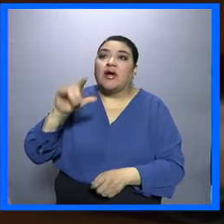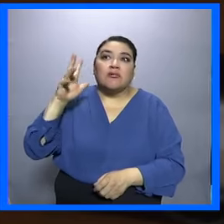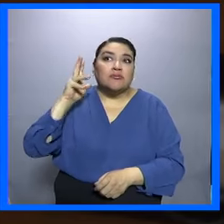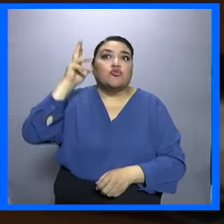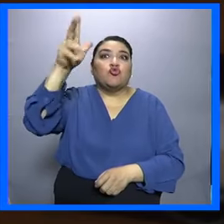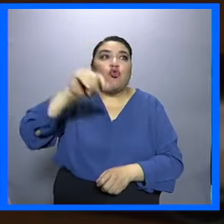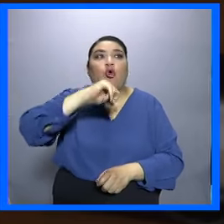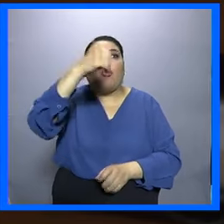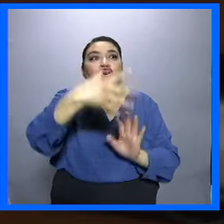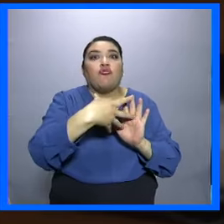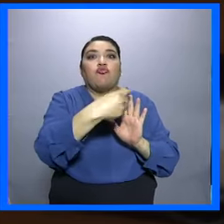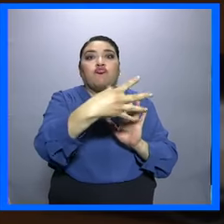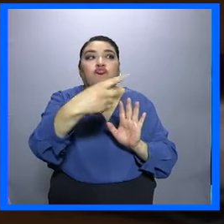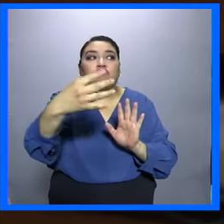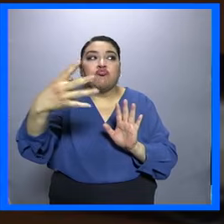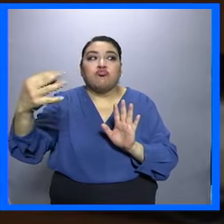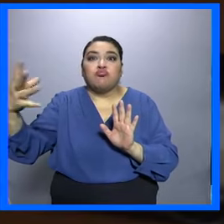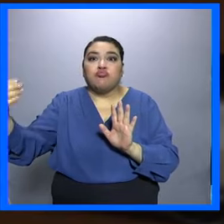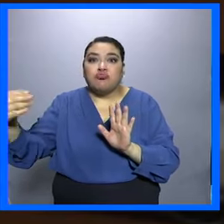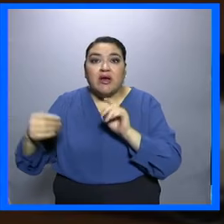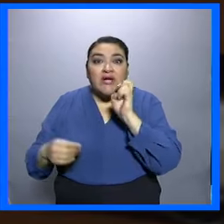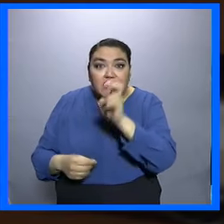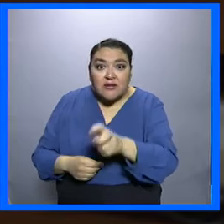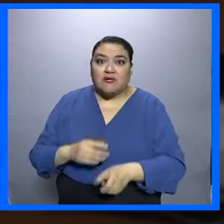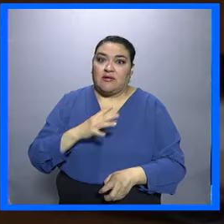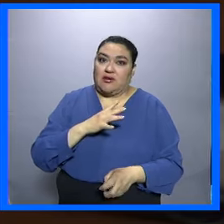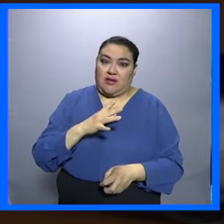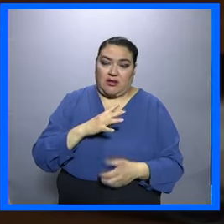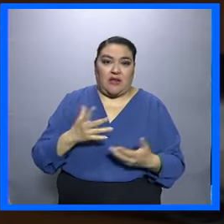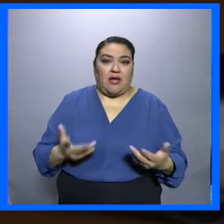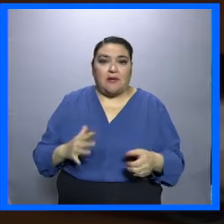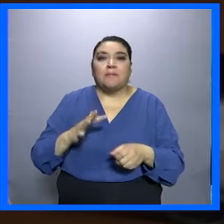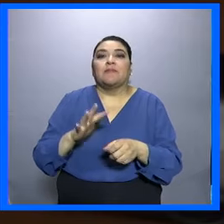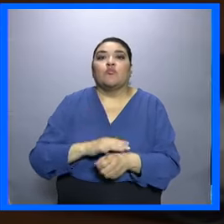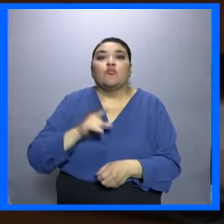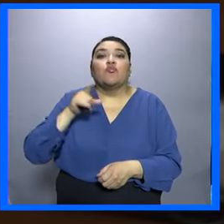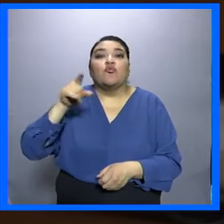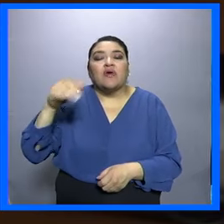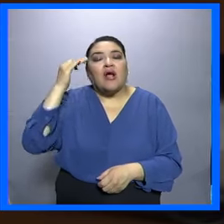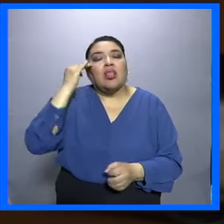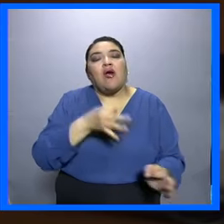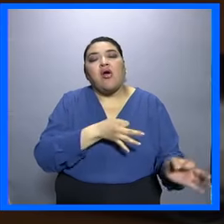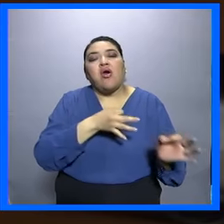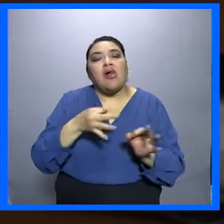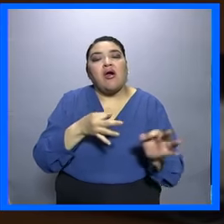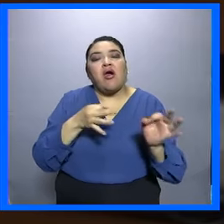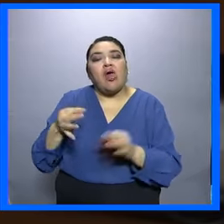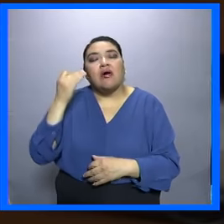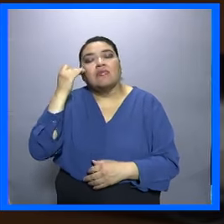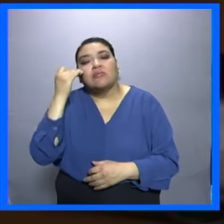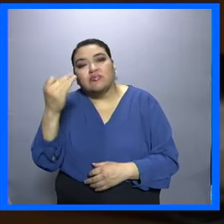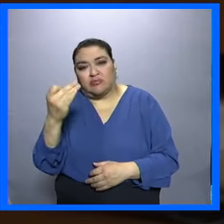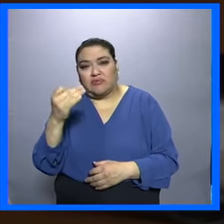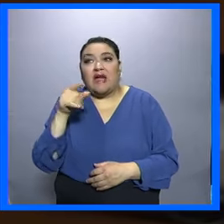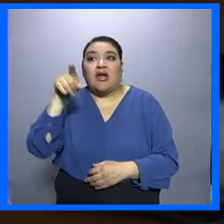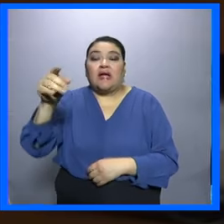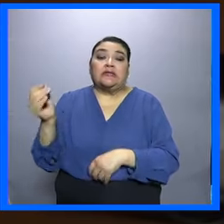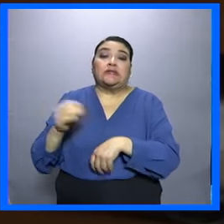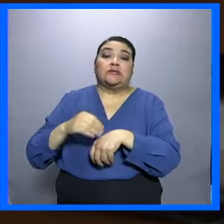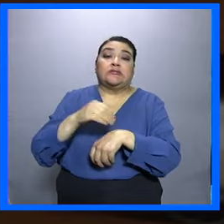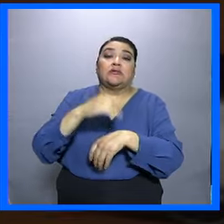atajar estas argucias procesales que tienden a alargar los juicios innecesariamente y